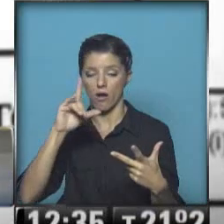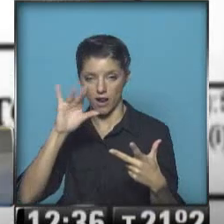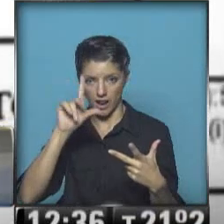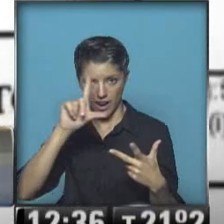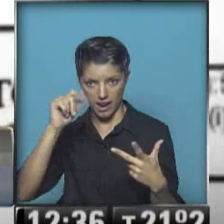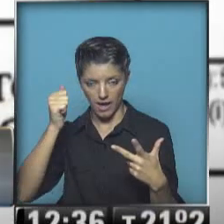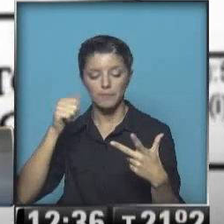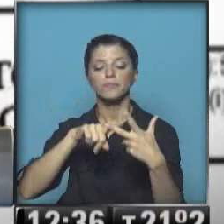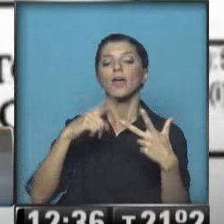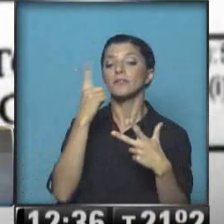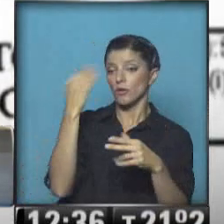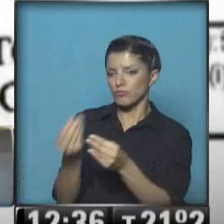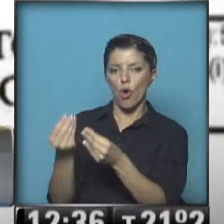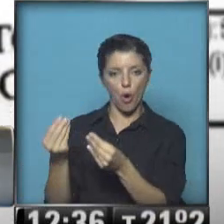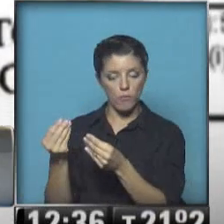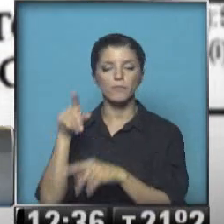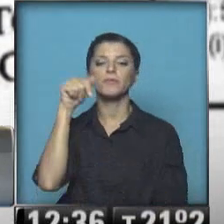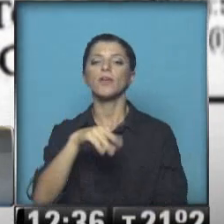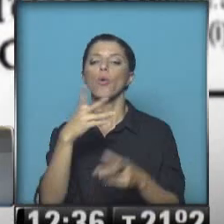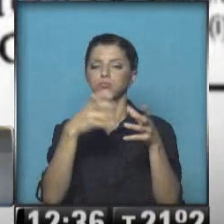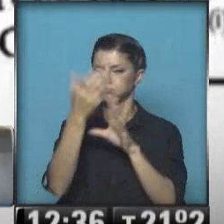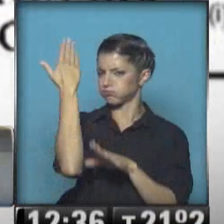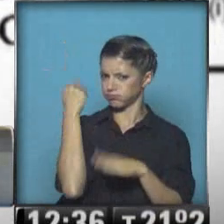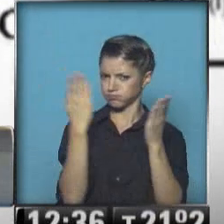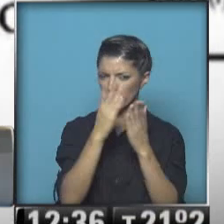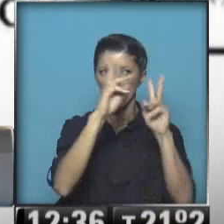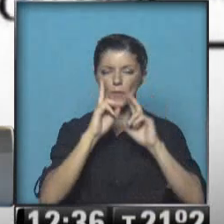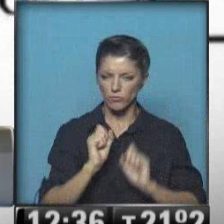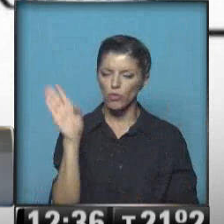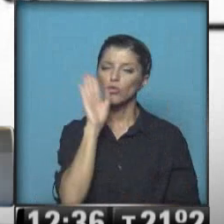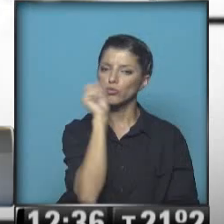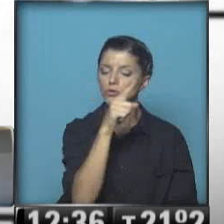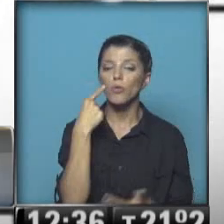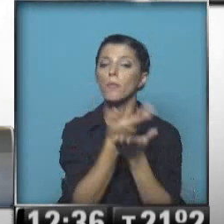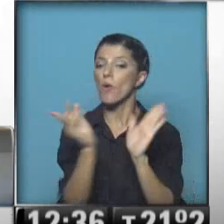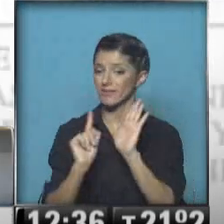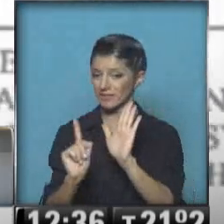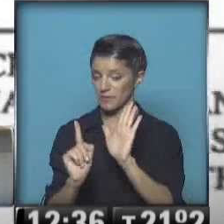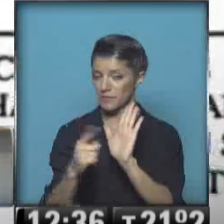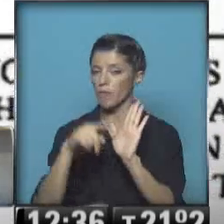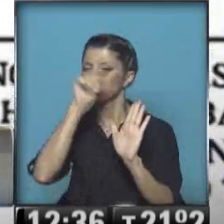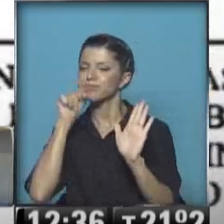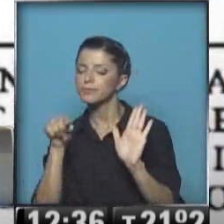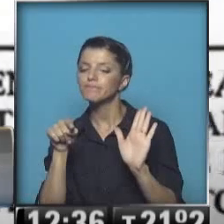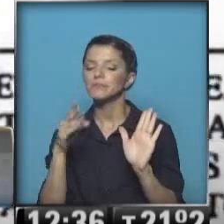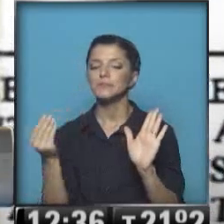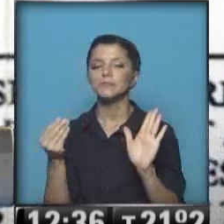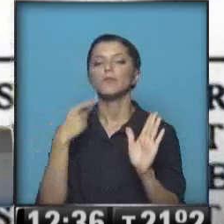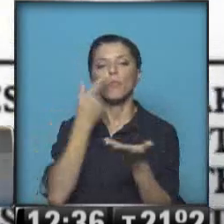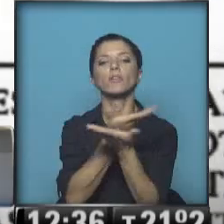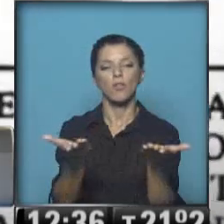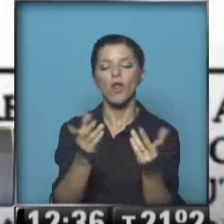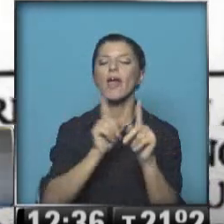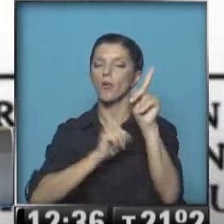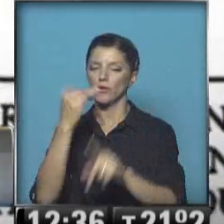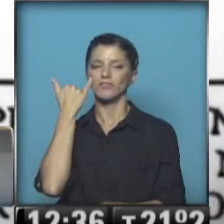recientemente desclasificado de la agencia de inteligencia de defensa de los Estados Unidos permite responder a estos interrogantes confirmando lo que varios